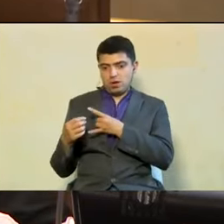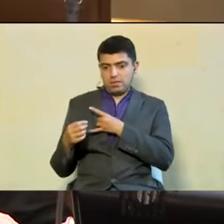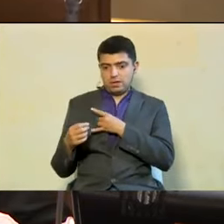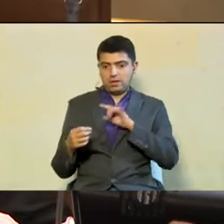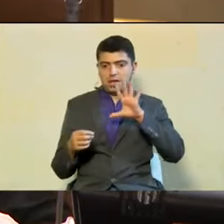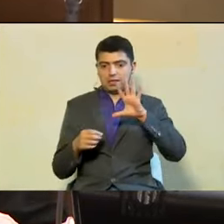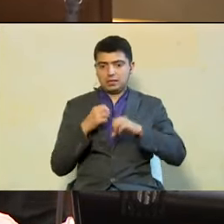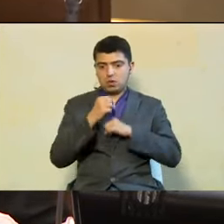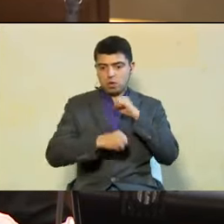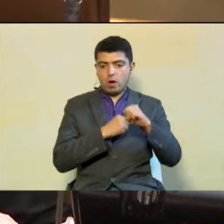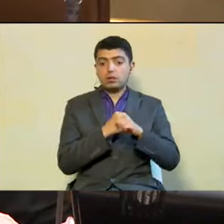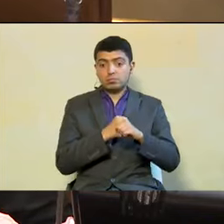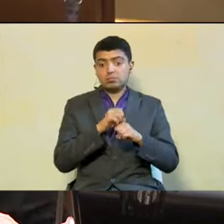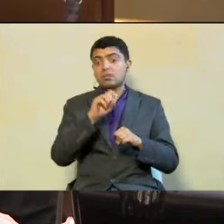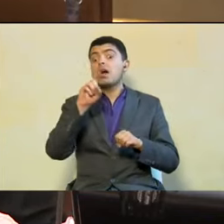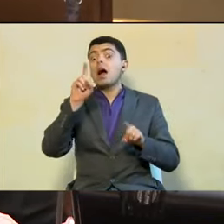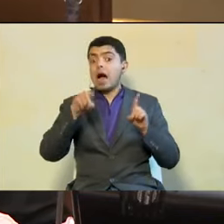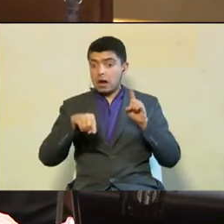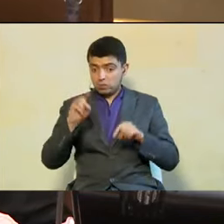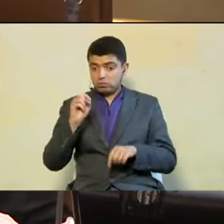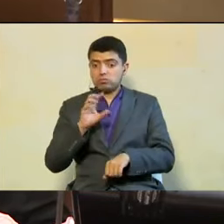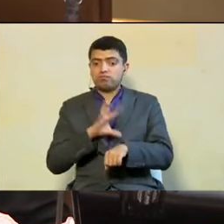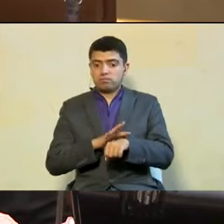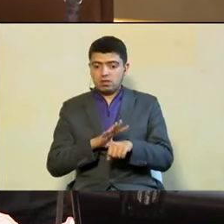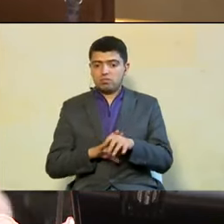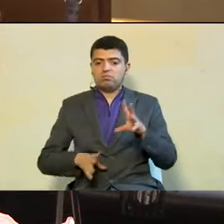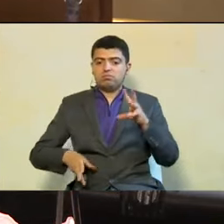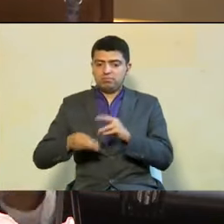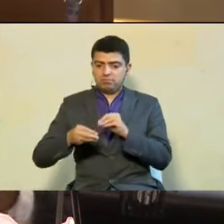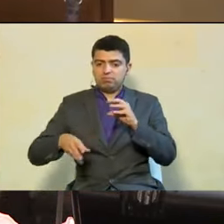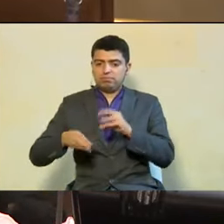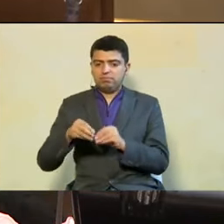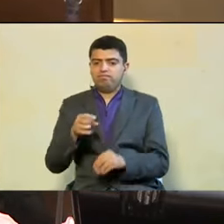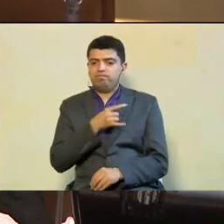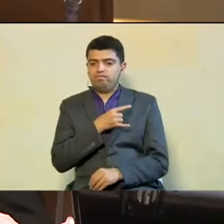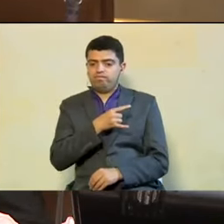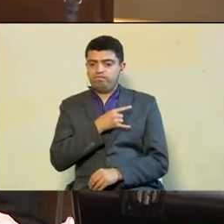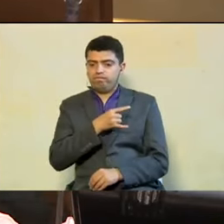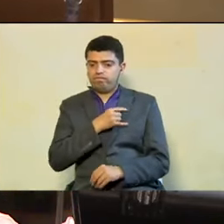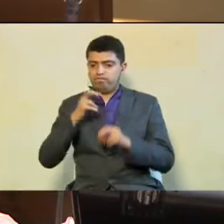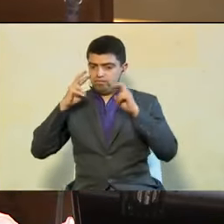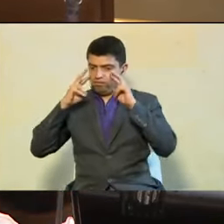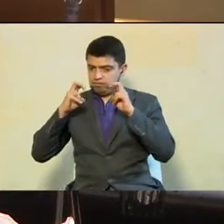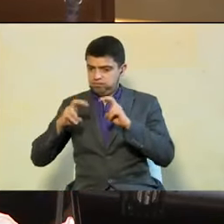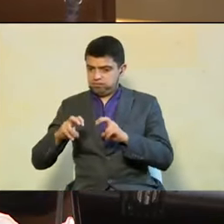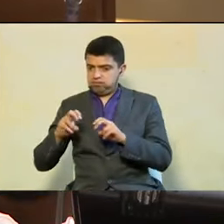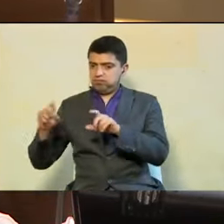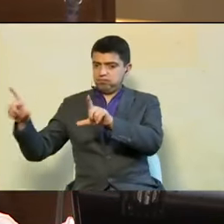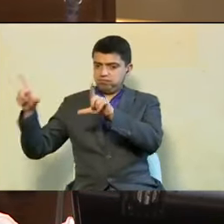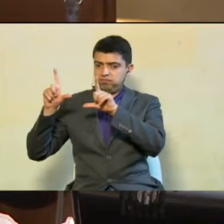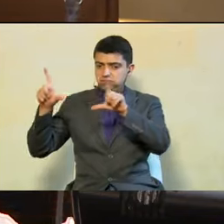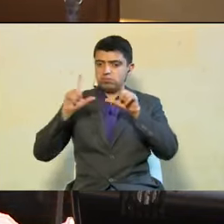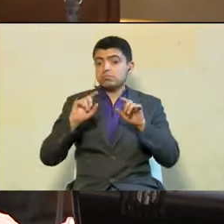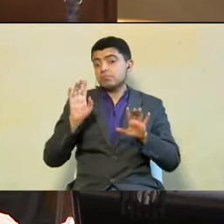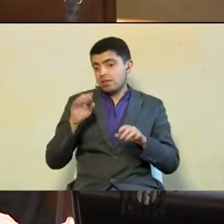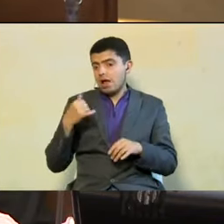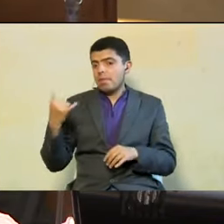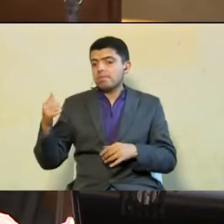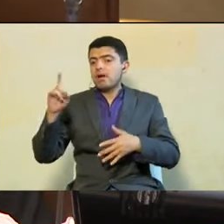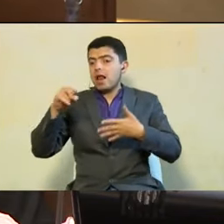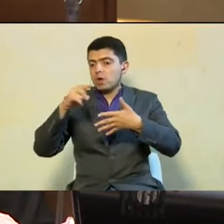ciertos profesionales yendo a asumir ciertas especialidades para para poder dar un adecuado manejo a ciertas enfermedades y